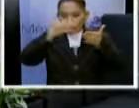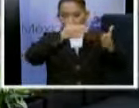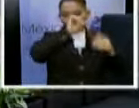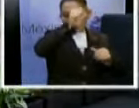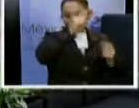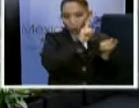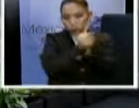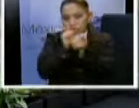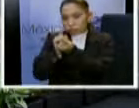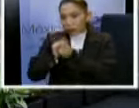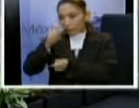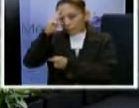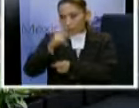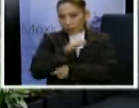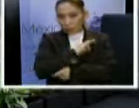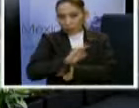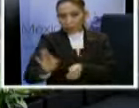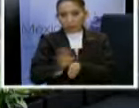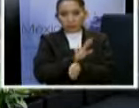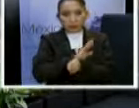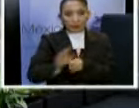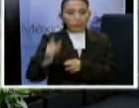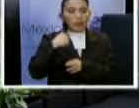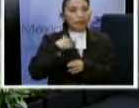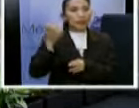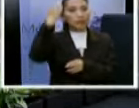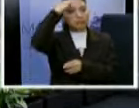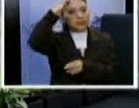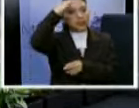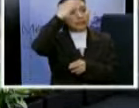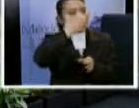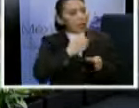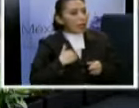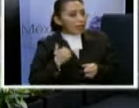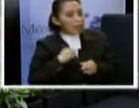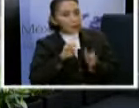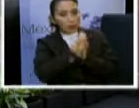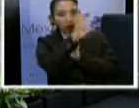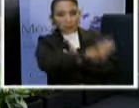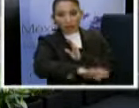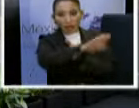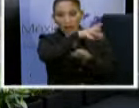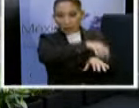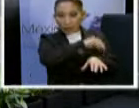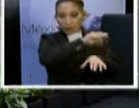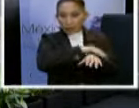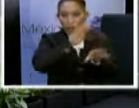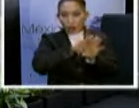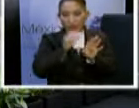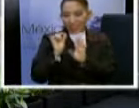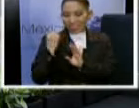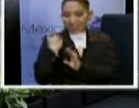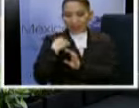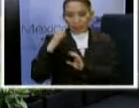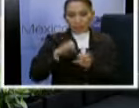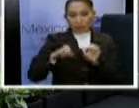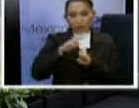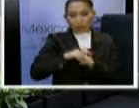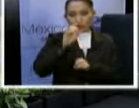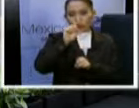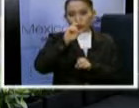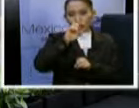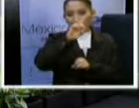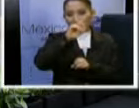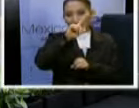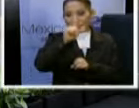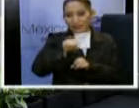interacción en los que México podría beneficiarse de la experiencia canadiense, por ejemplo en el sector energético, como lo apuntaba el embajador Suárez Dávila.